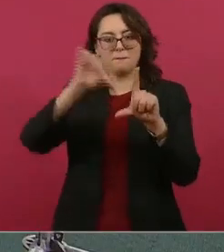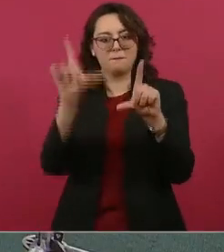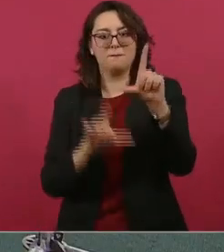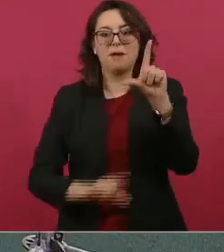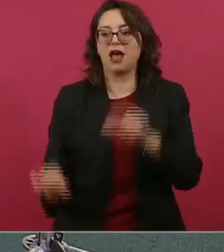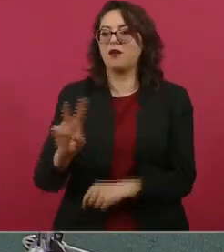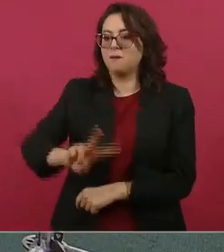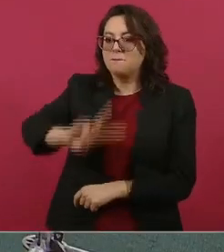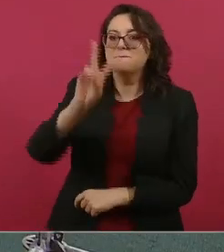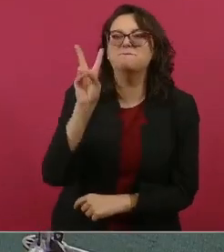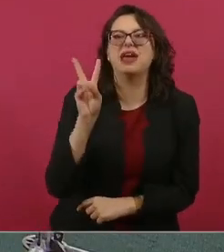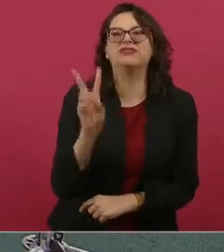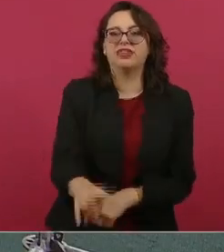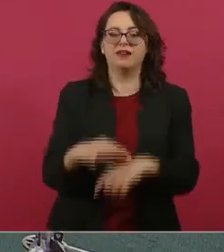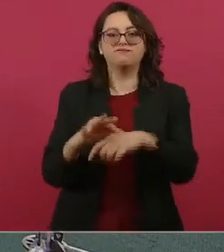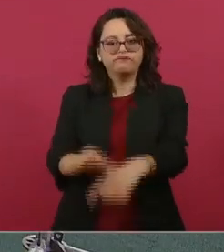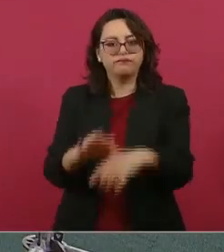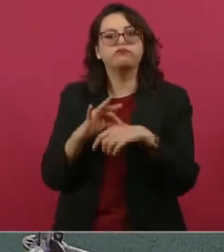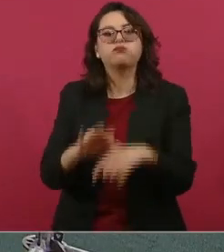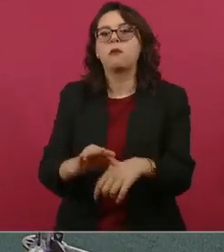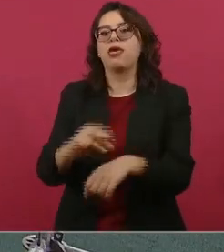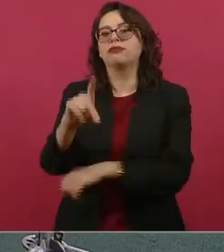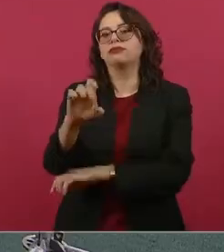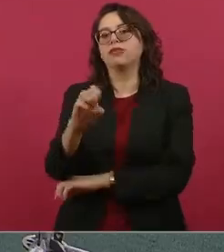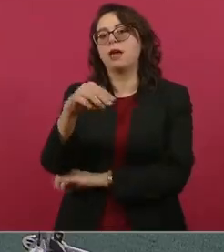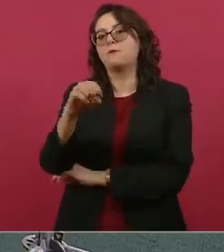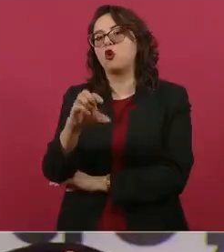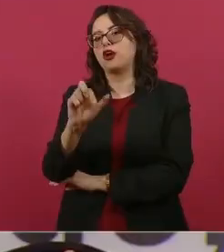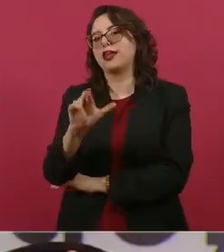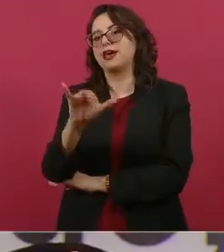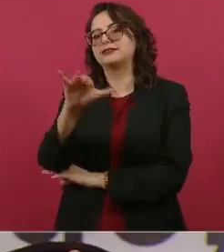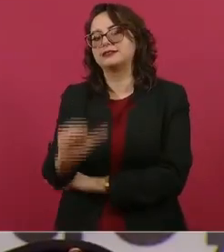verdaderamente democrático. En